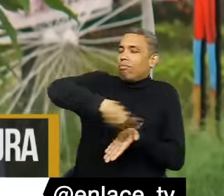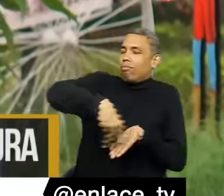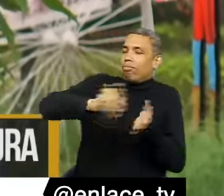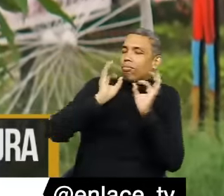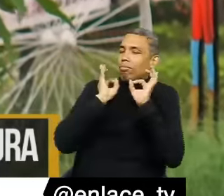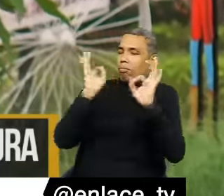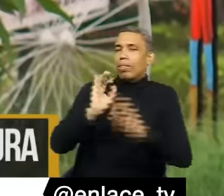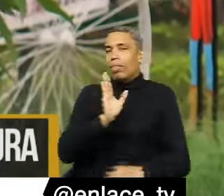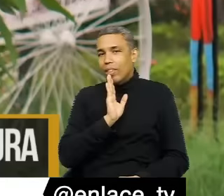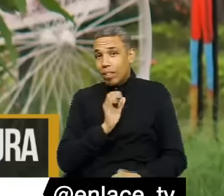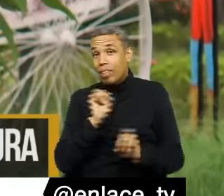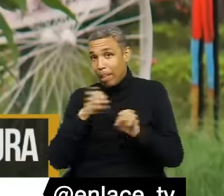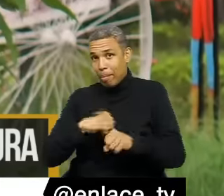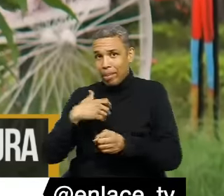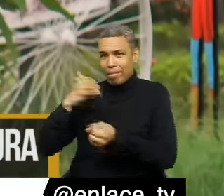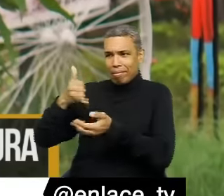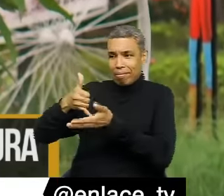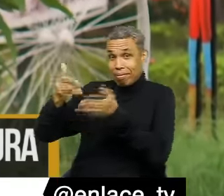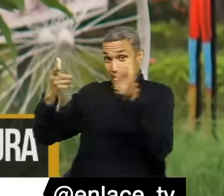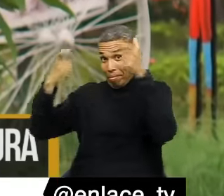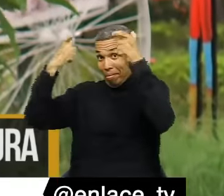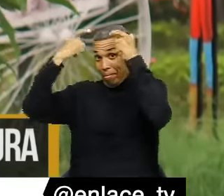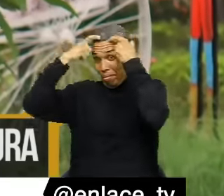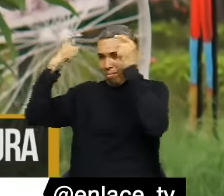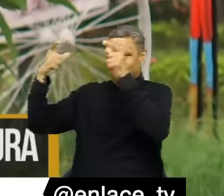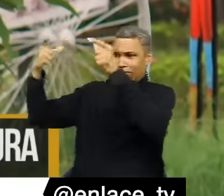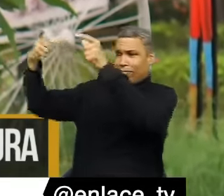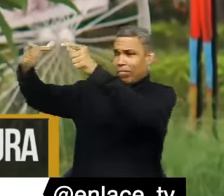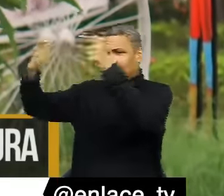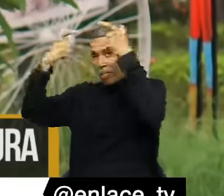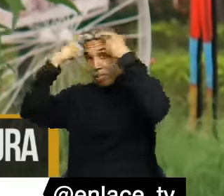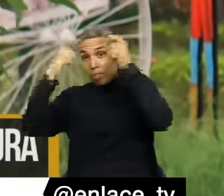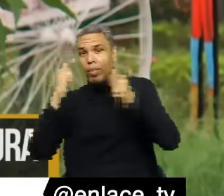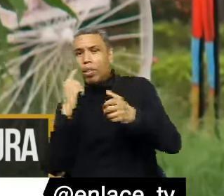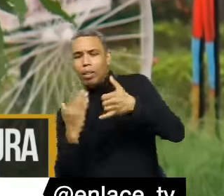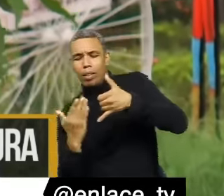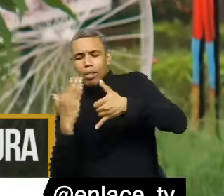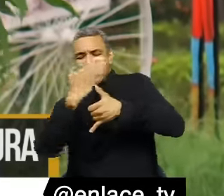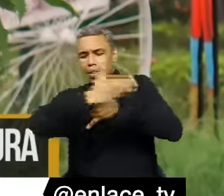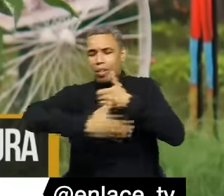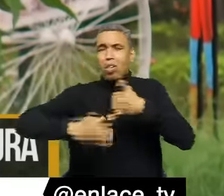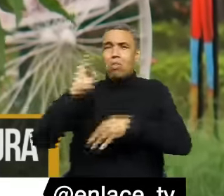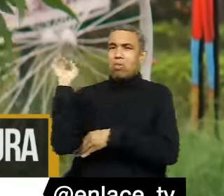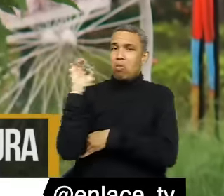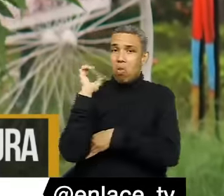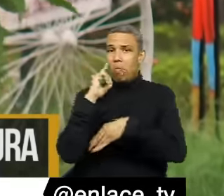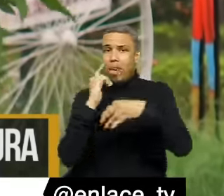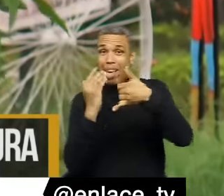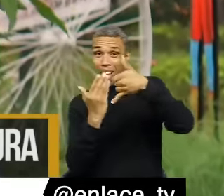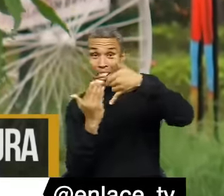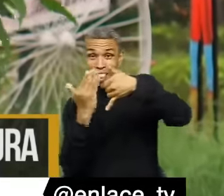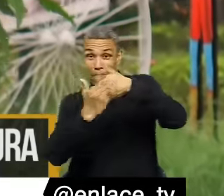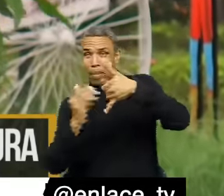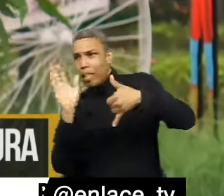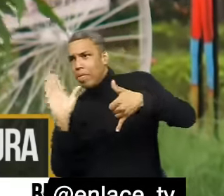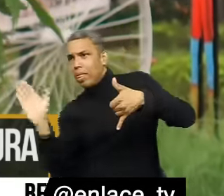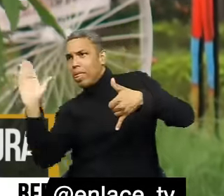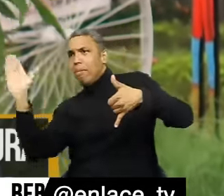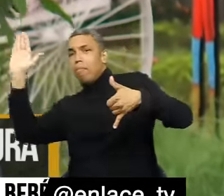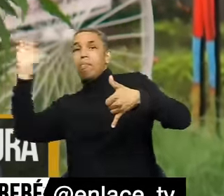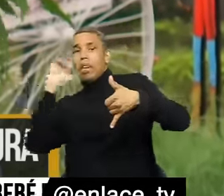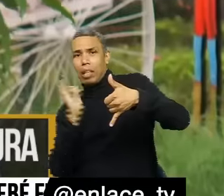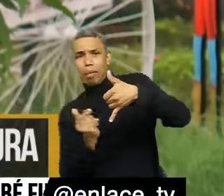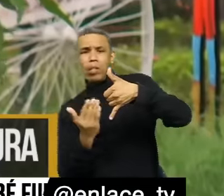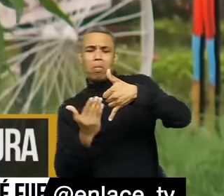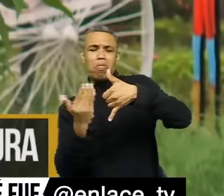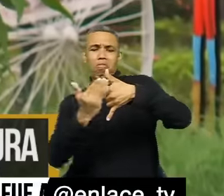nacional de la pollera colora Negra Soledad, donde 10 departamentos, incluyendo la representante de Barranca Bermeja, estarán disputándose ese título de Negra